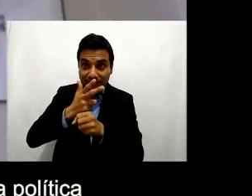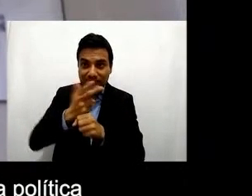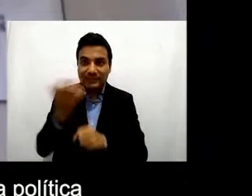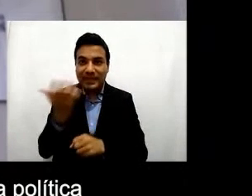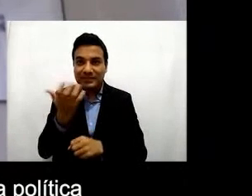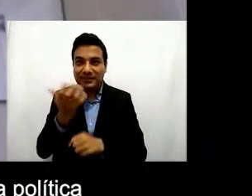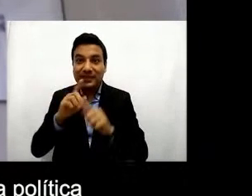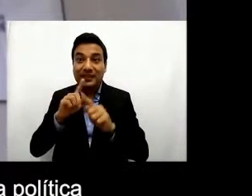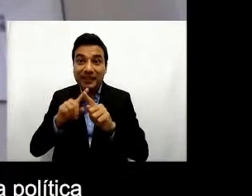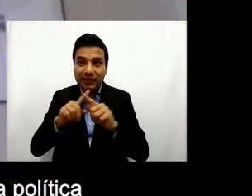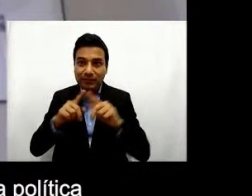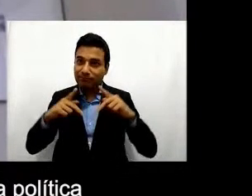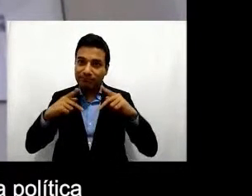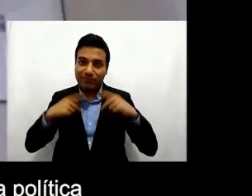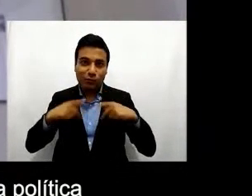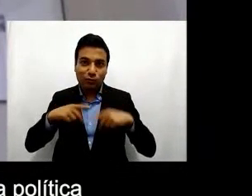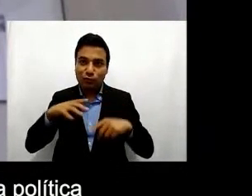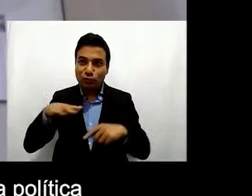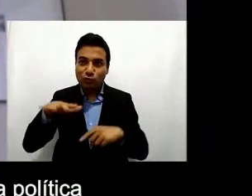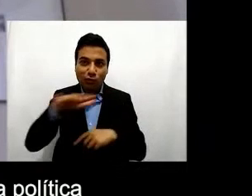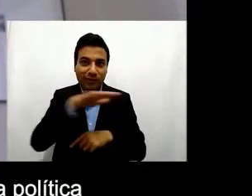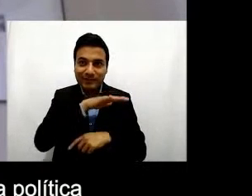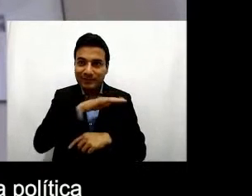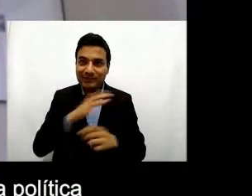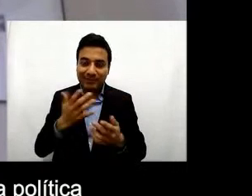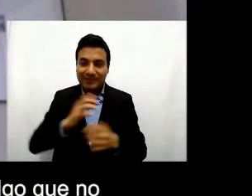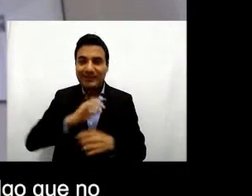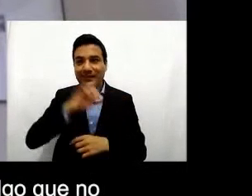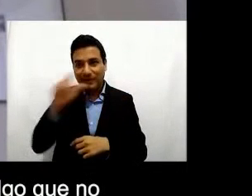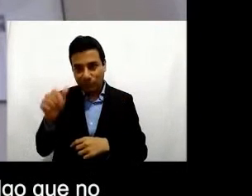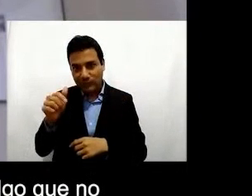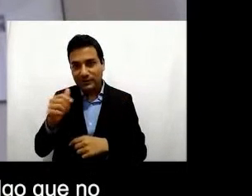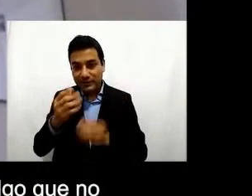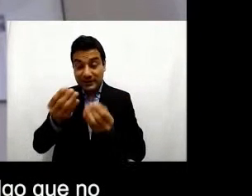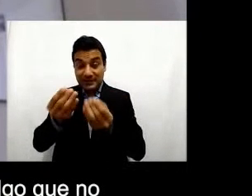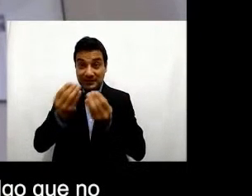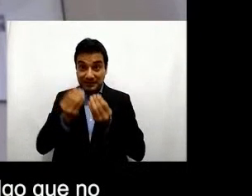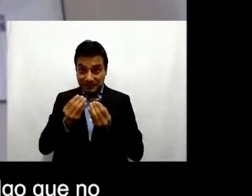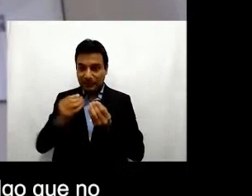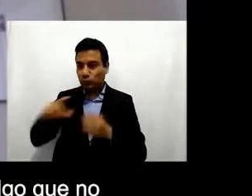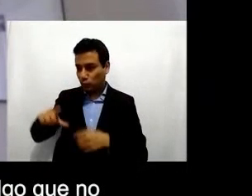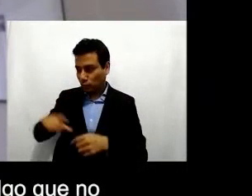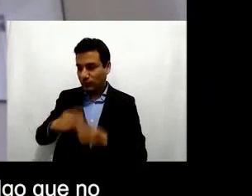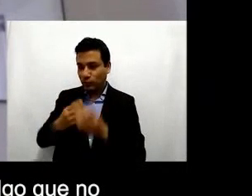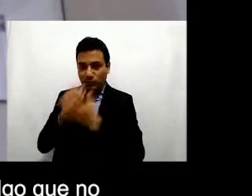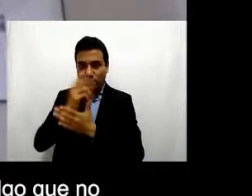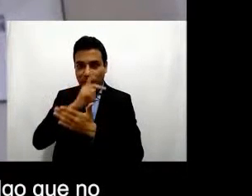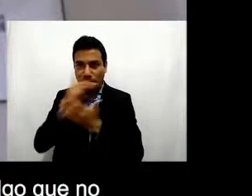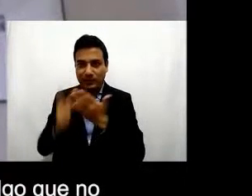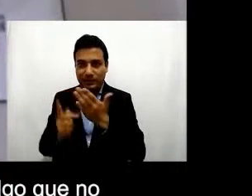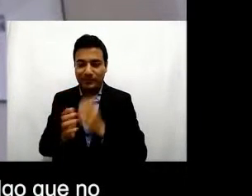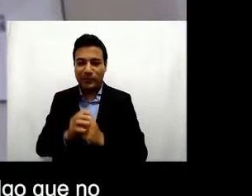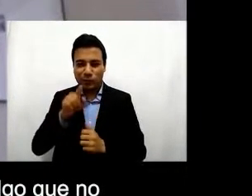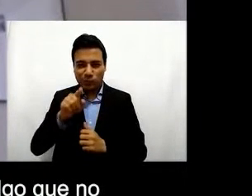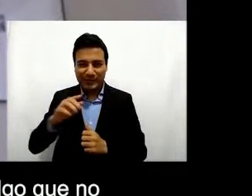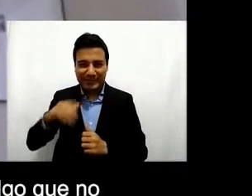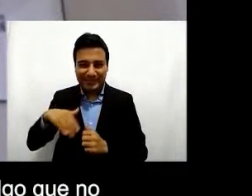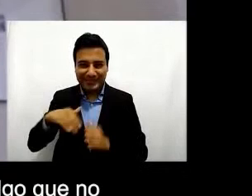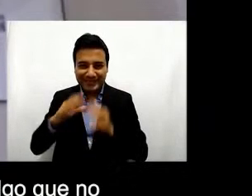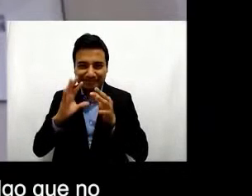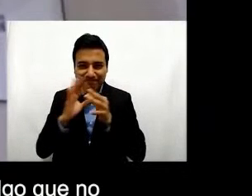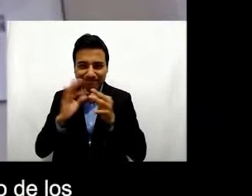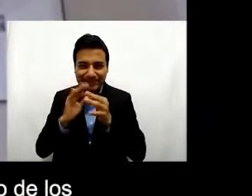bueno, regresando al marco de la política pública que mencionas, o a la innovación pública que mencionas, María, es algo que no está